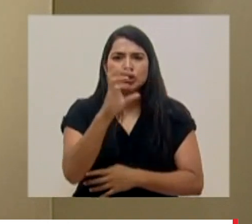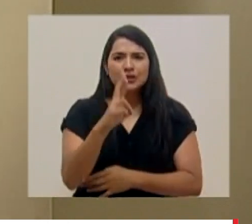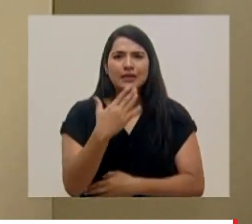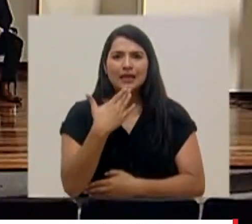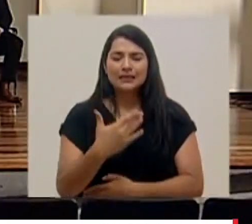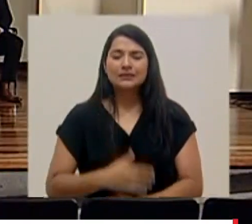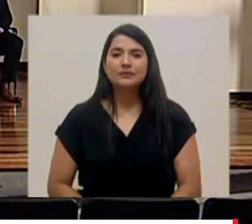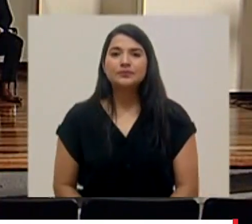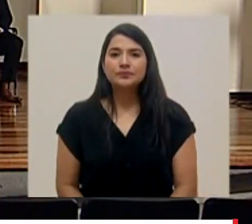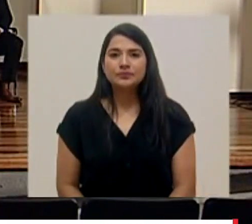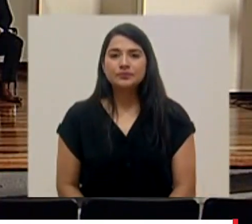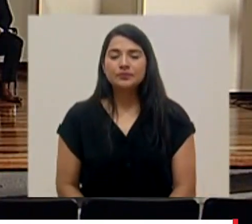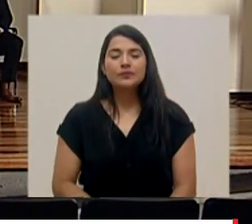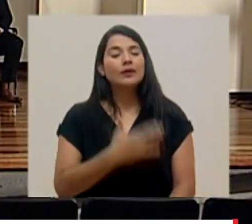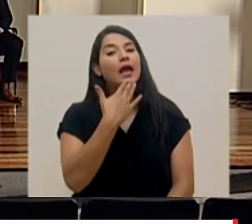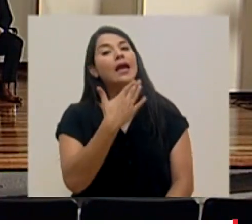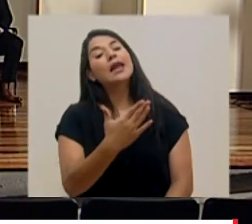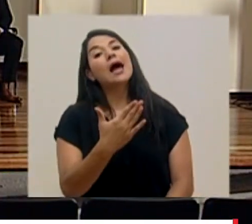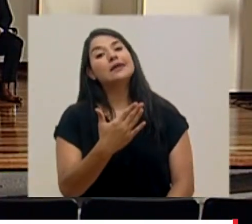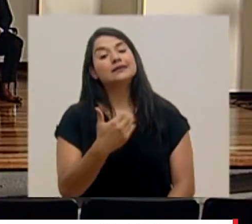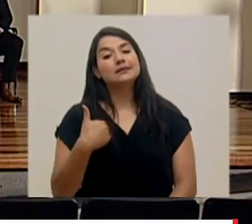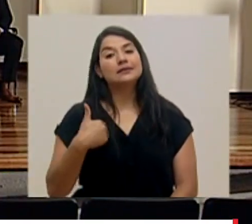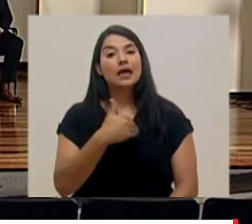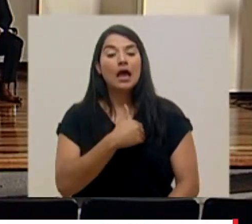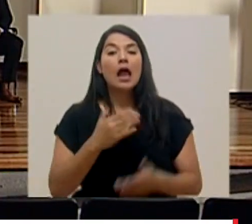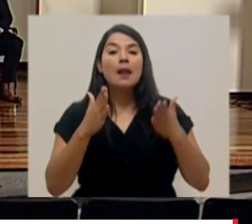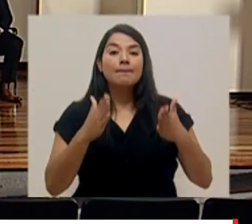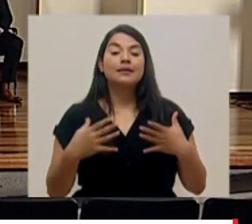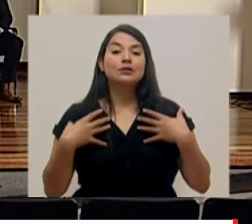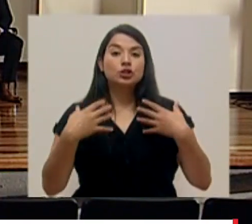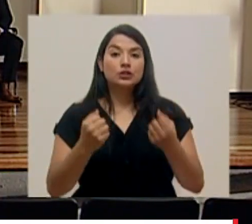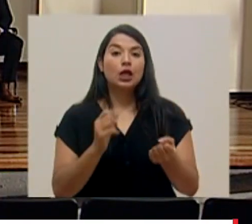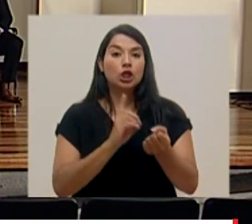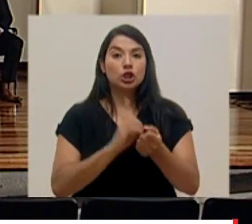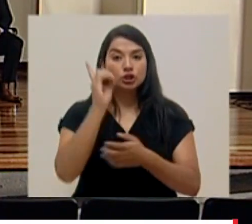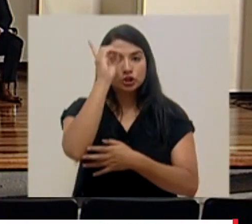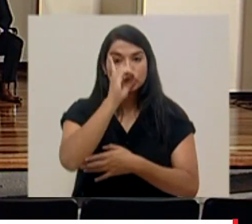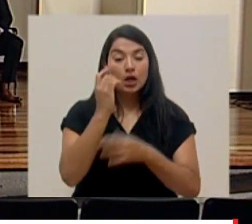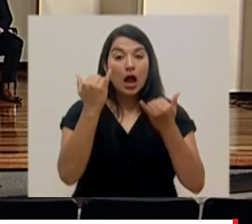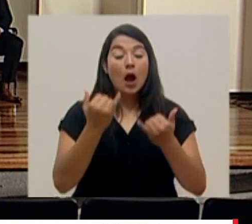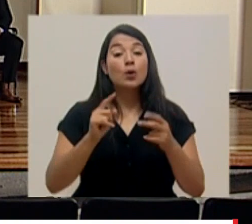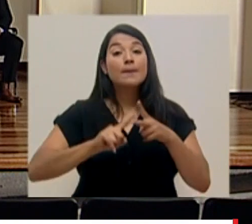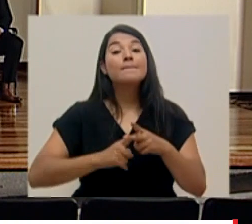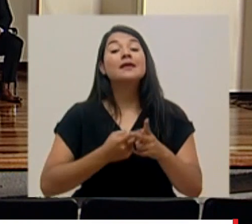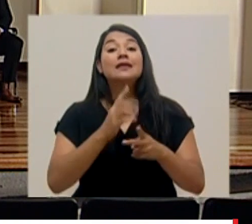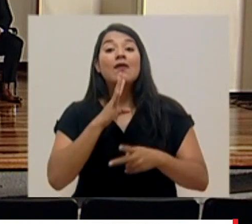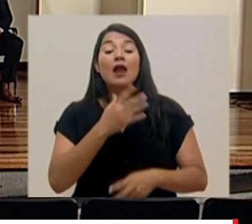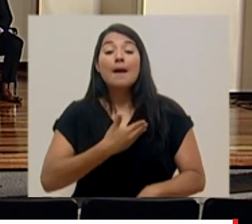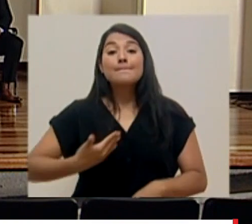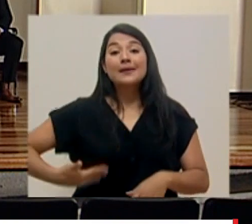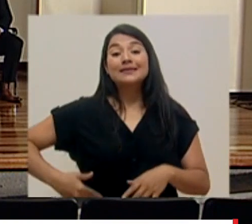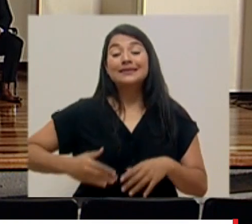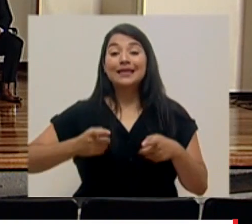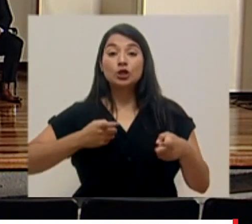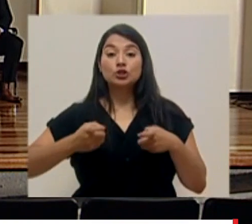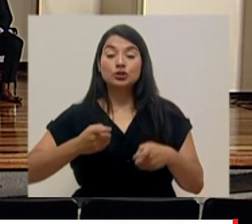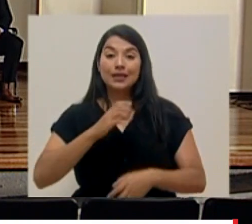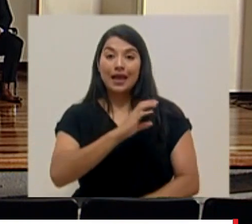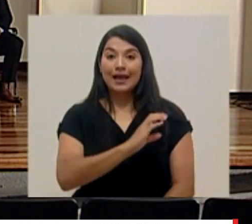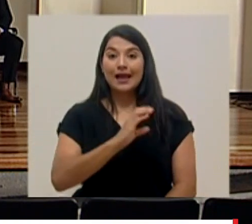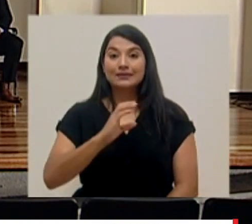Gracias. Muchas gracias al señor ministro de Salud. Vamos a escuchar el mensaje del presidente ejecutivo de la